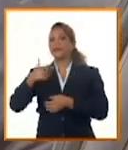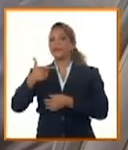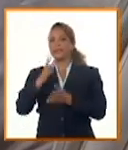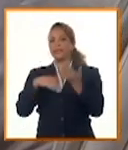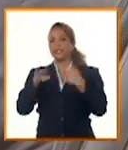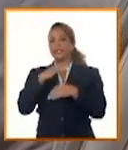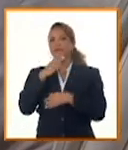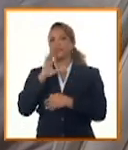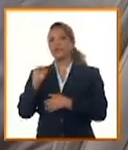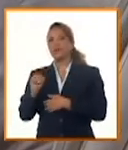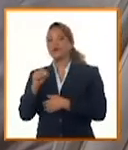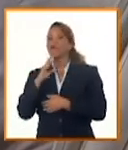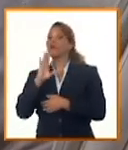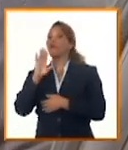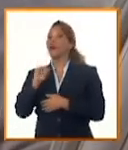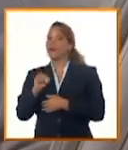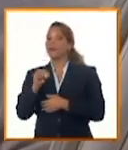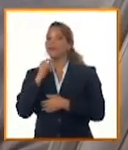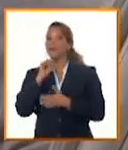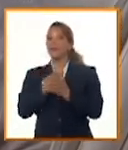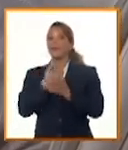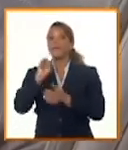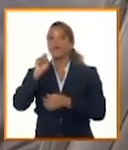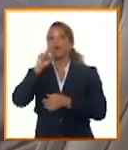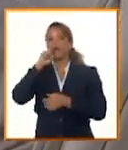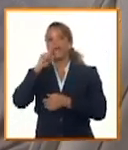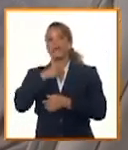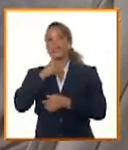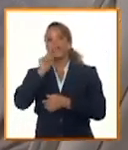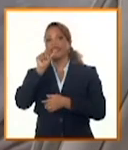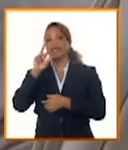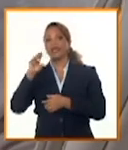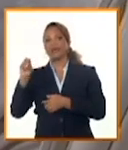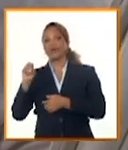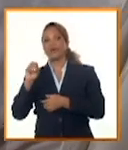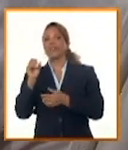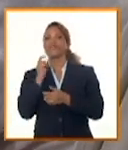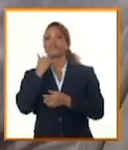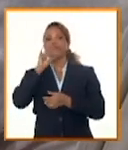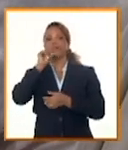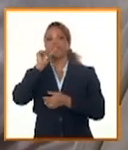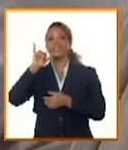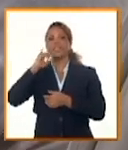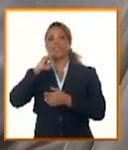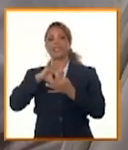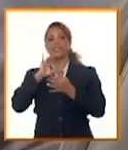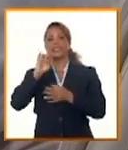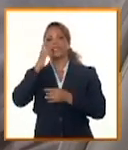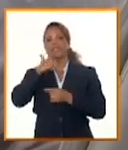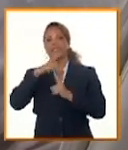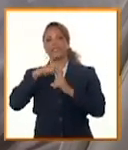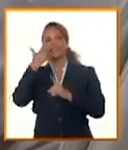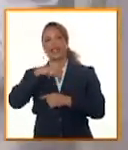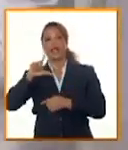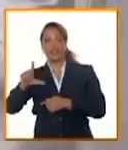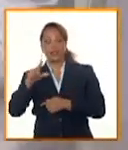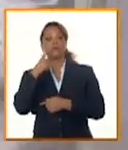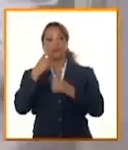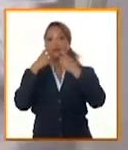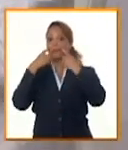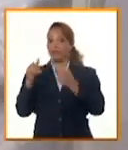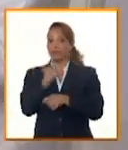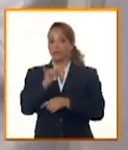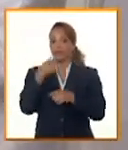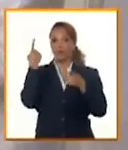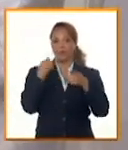por favor No dejen de hablar del monedero digital que también es una una vía que debemos seguir potenciando también en este camino no nunca nunca nunca nos